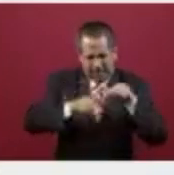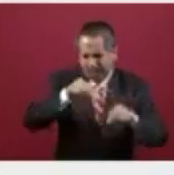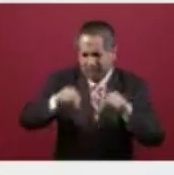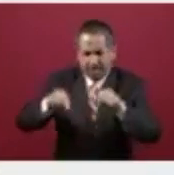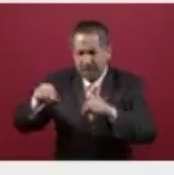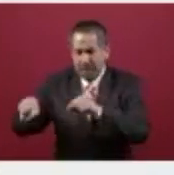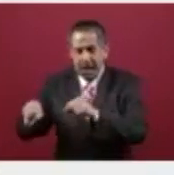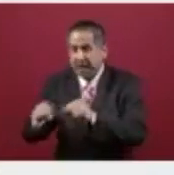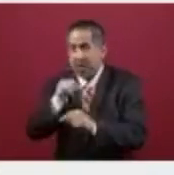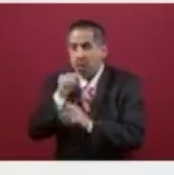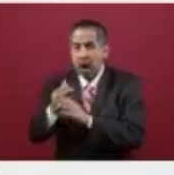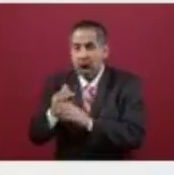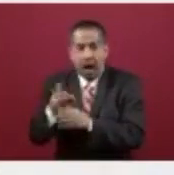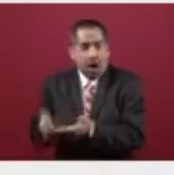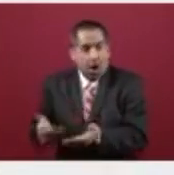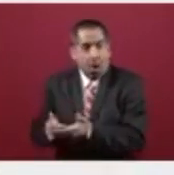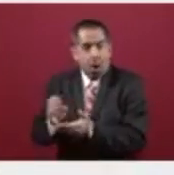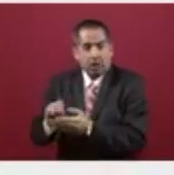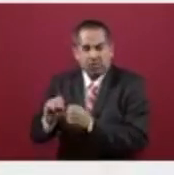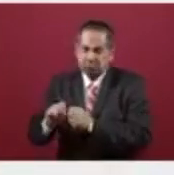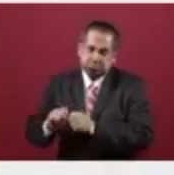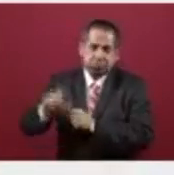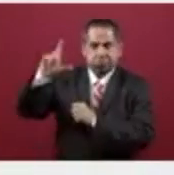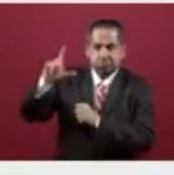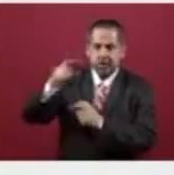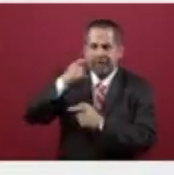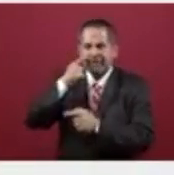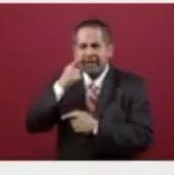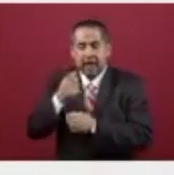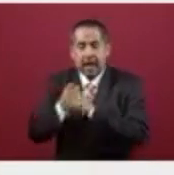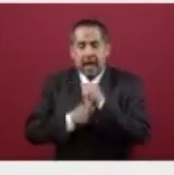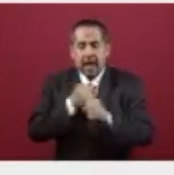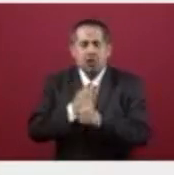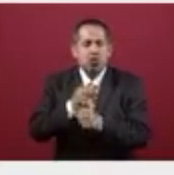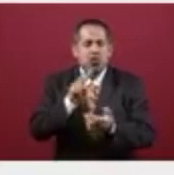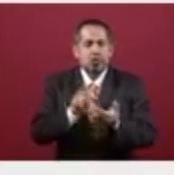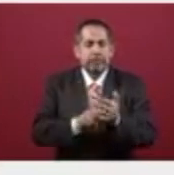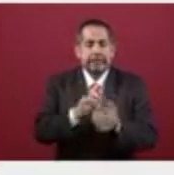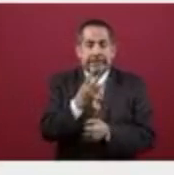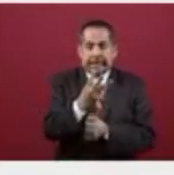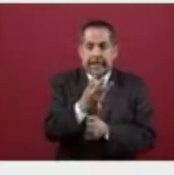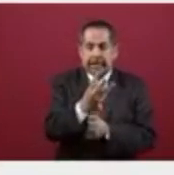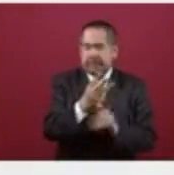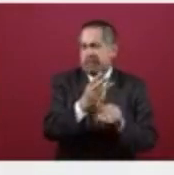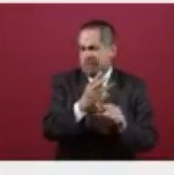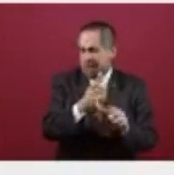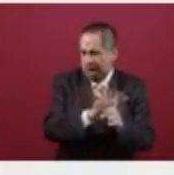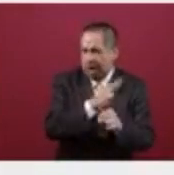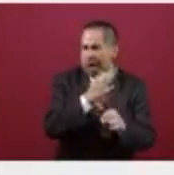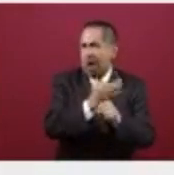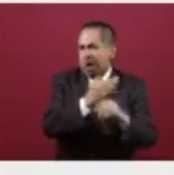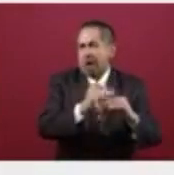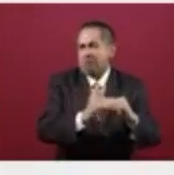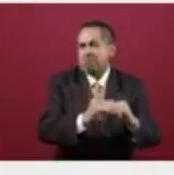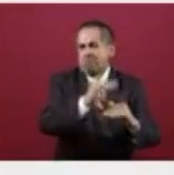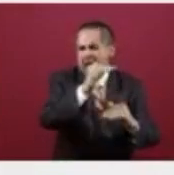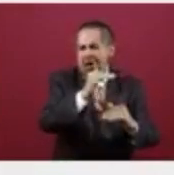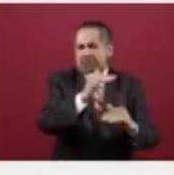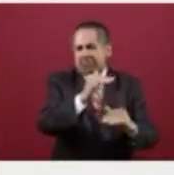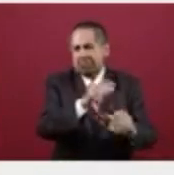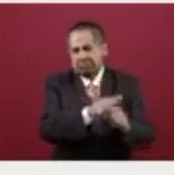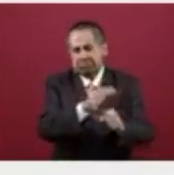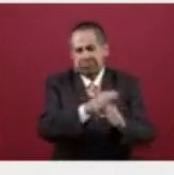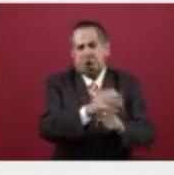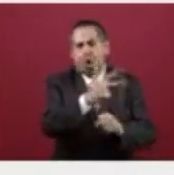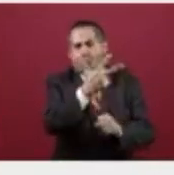Entonces, aquí observamos que es en el 2003 el año en que más campos se desarrollaron,